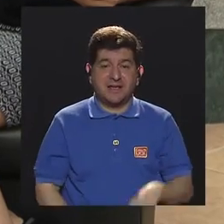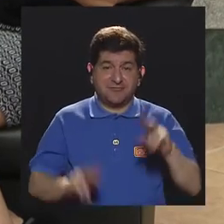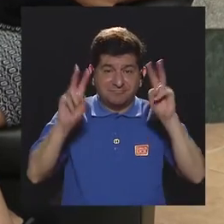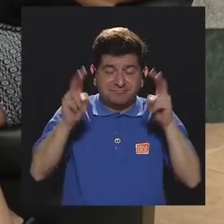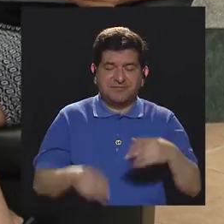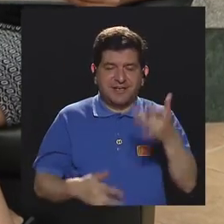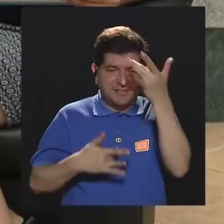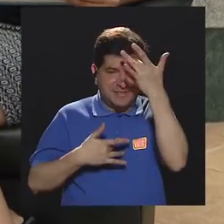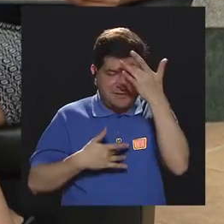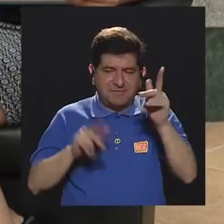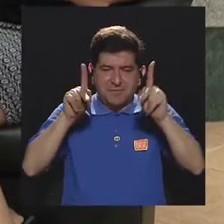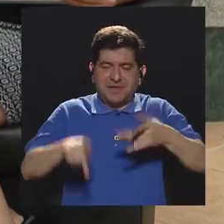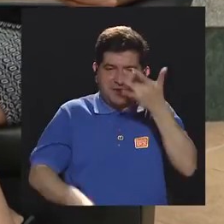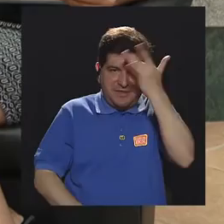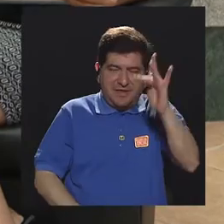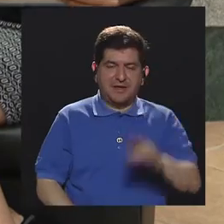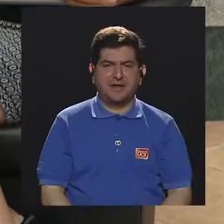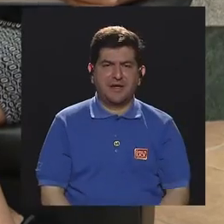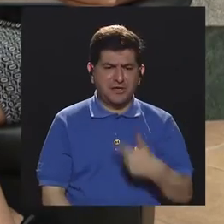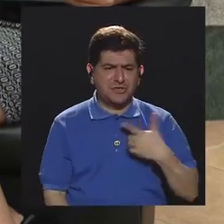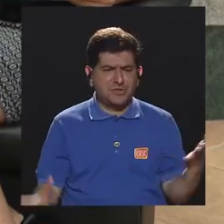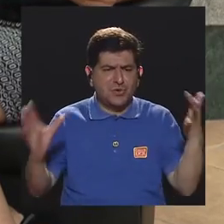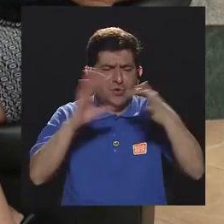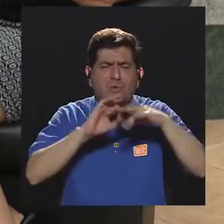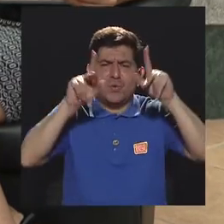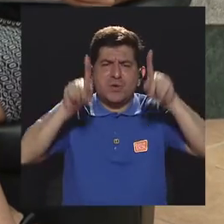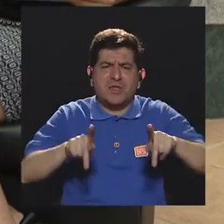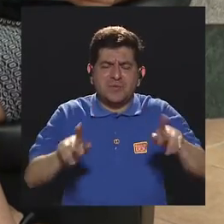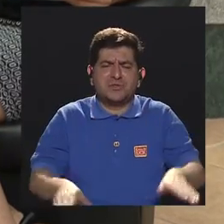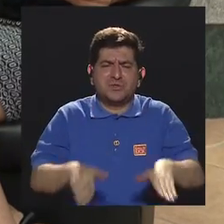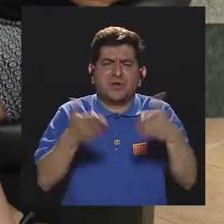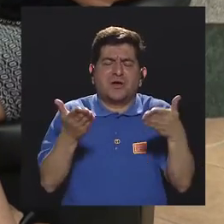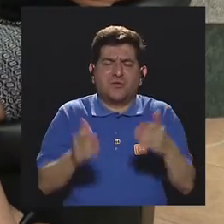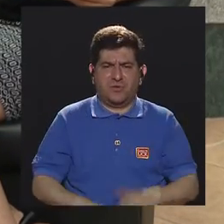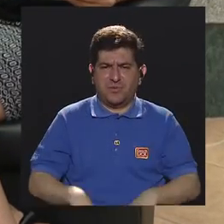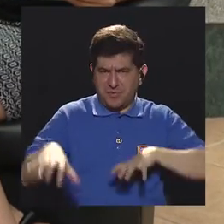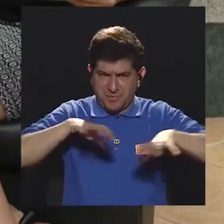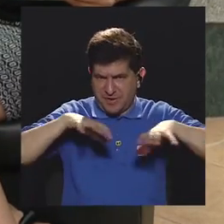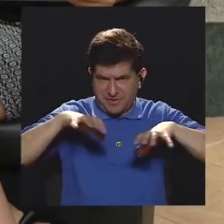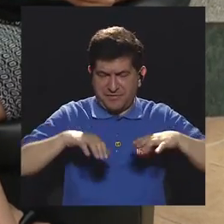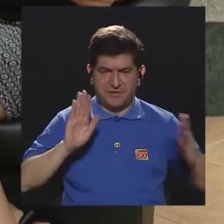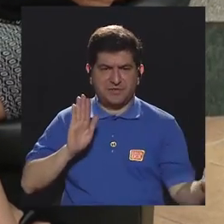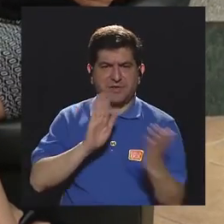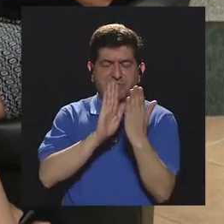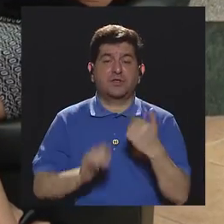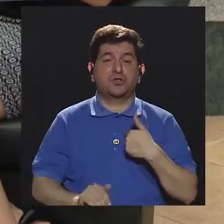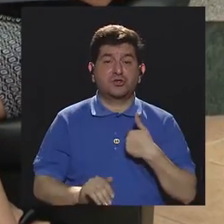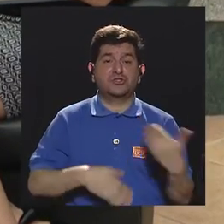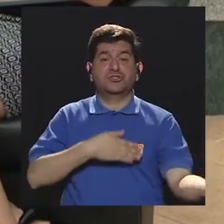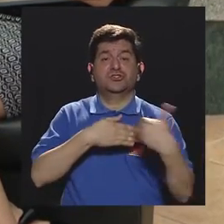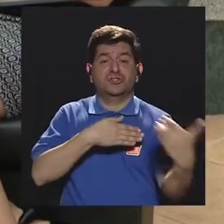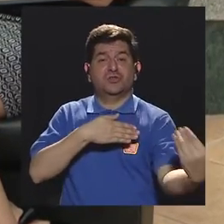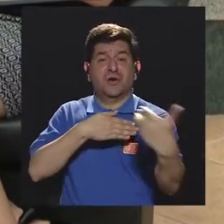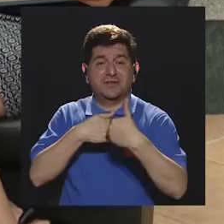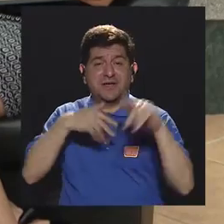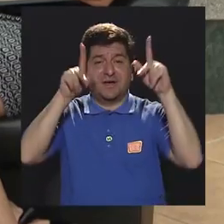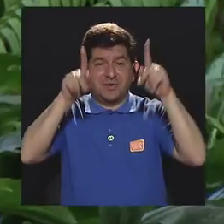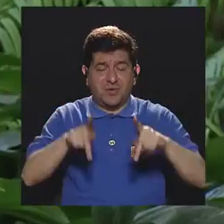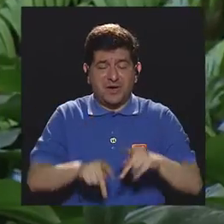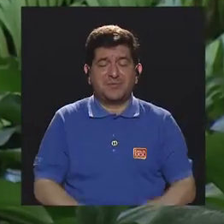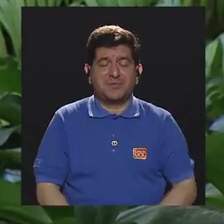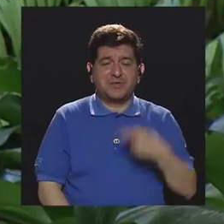miedo o tener respeto? ¿Es cómo me vinculo con esa persona? ¿Cuál es la mejor reacción? Mira, si yo entro atacando a un